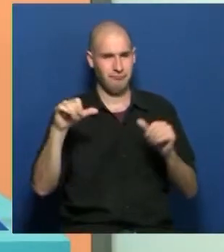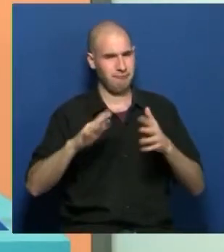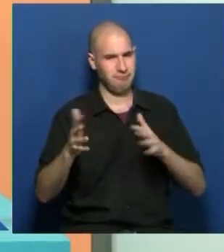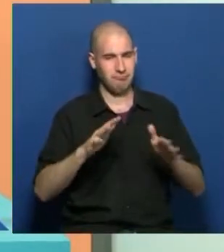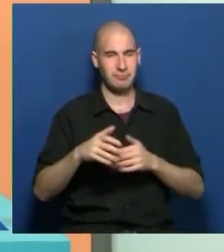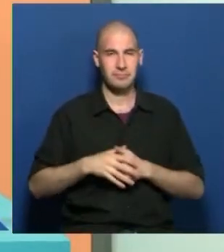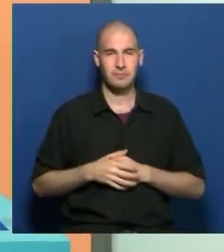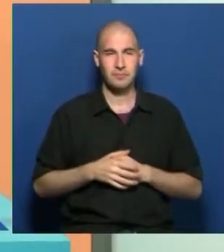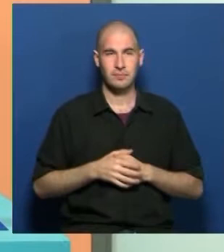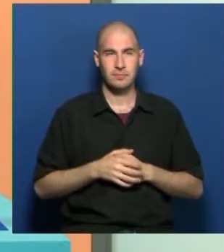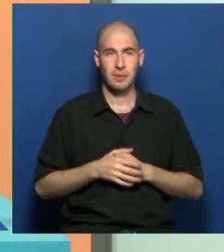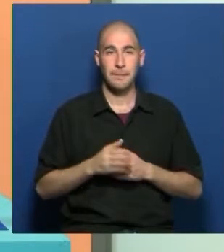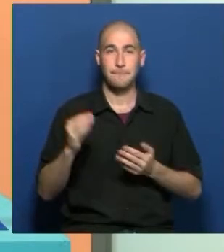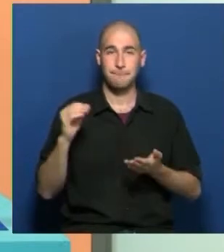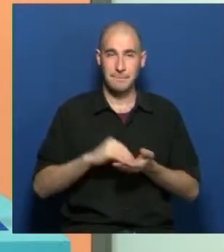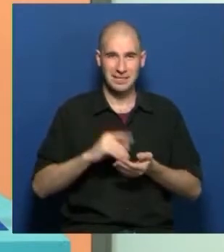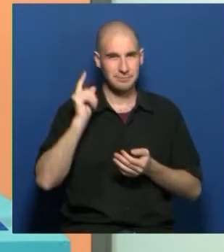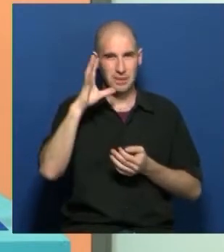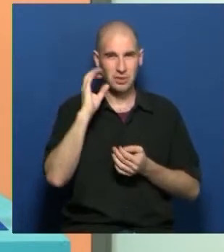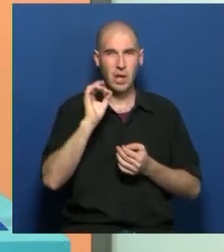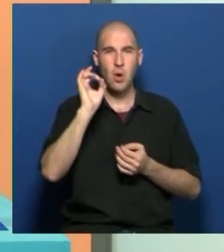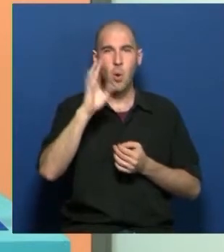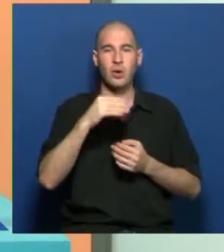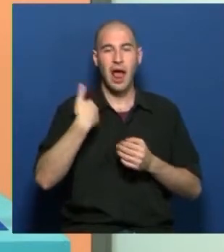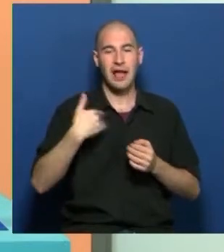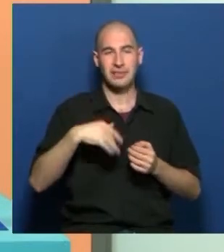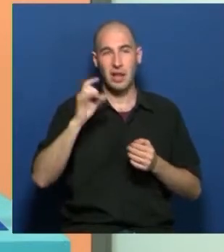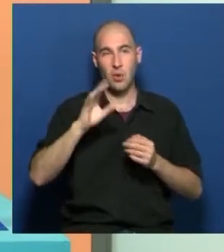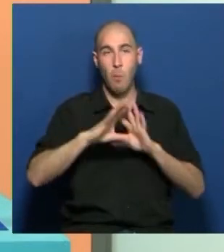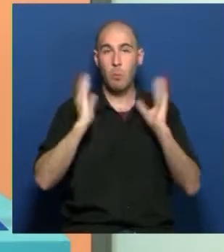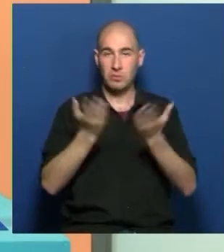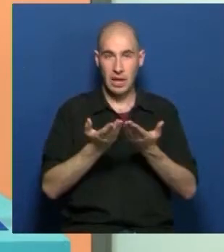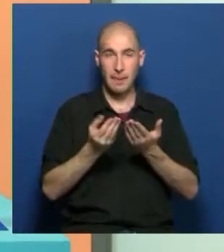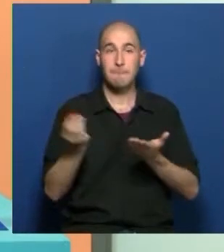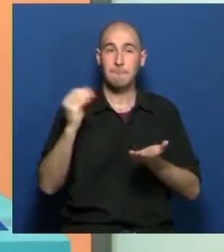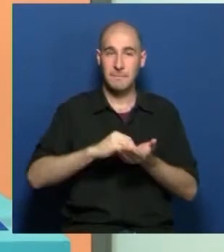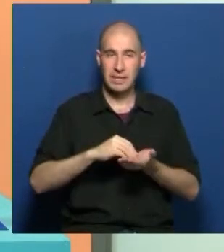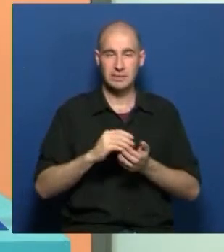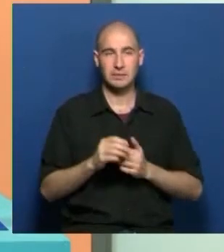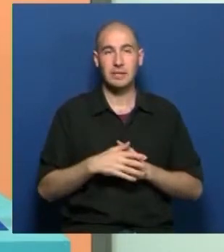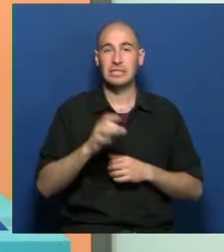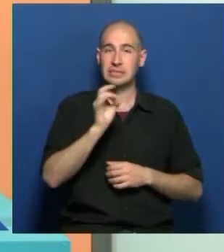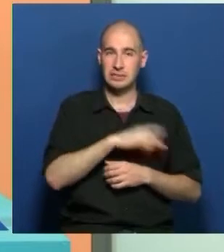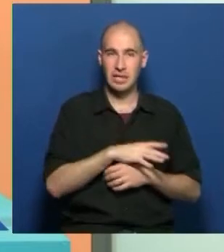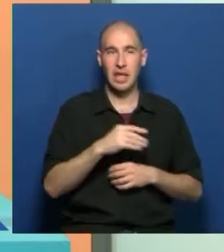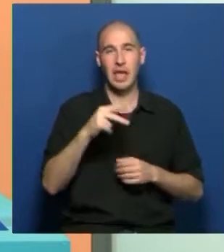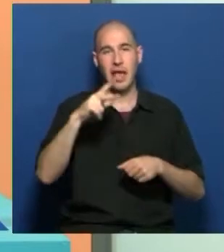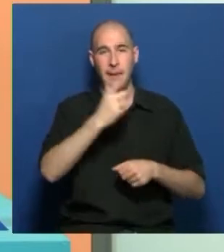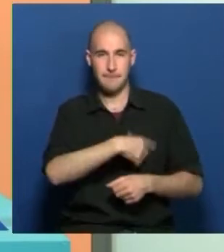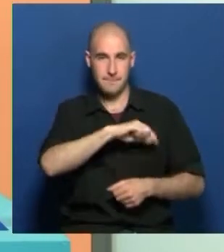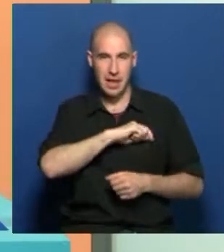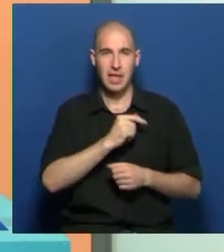bien y además no nos olvidemos que no solo juega Argentina solo en el mundo, sino que juegan Chile,